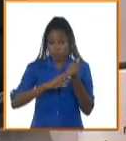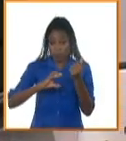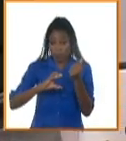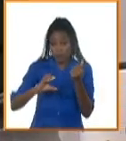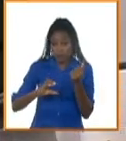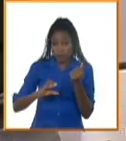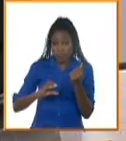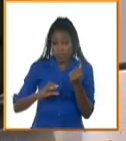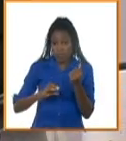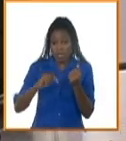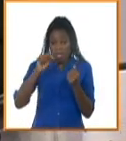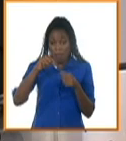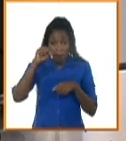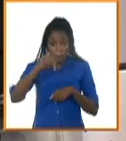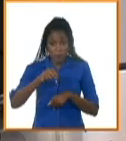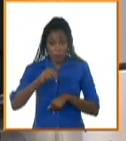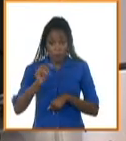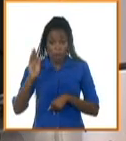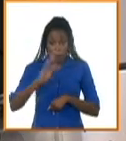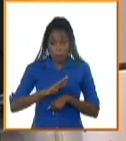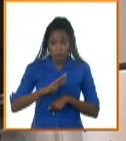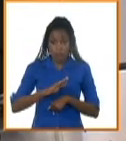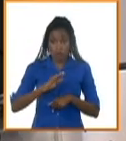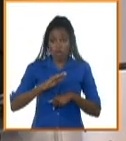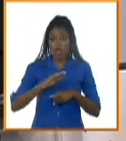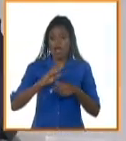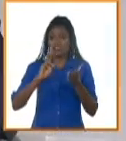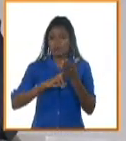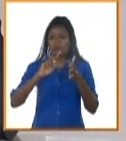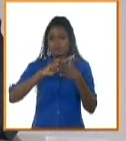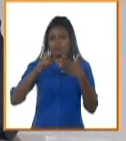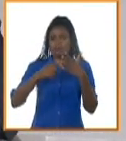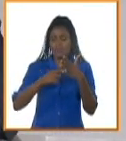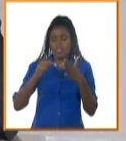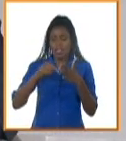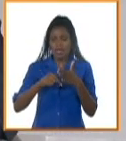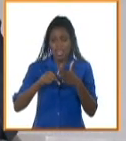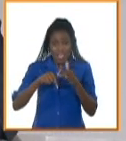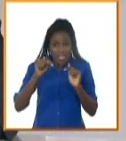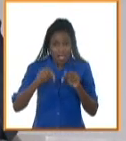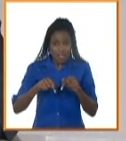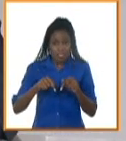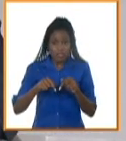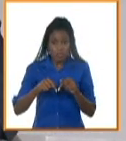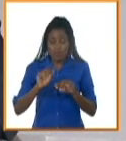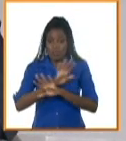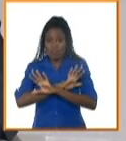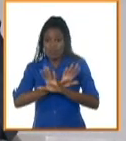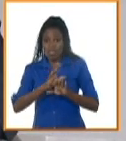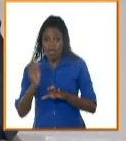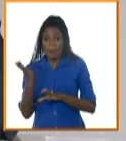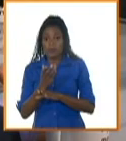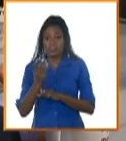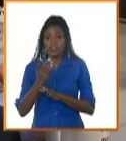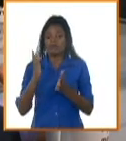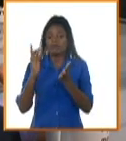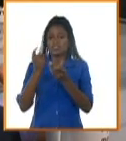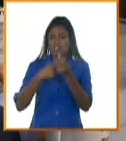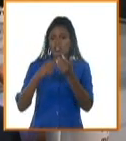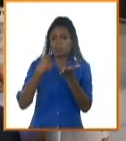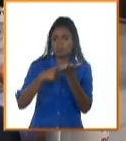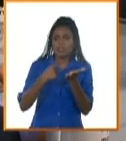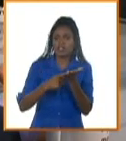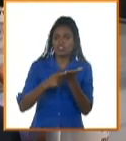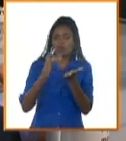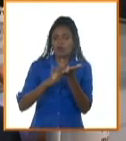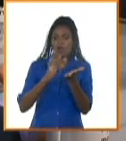en su reciente versión en el comité ejecutivo que este camino tenía que ser también el del salto definitivo del comercio electrónico en el